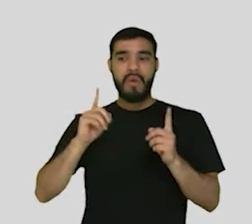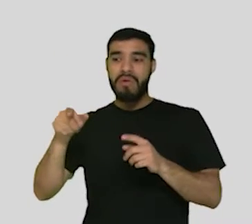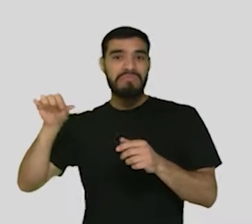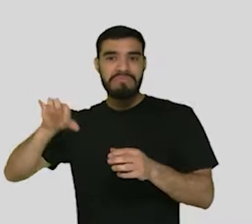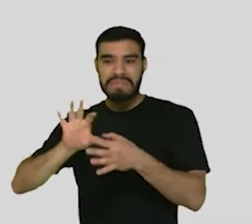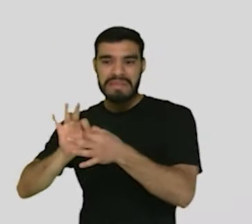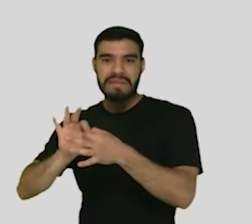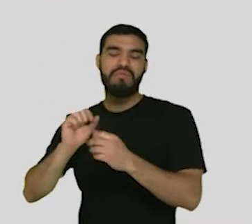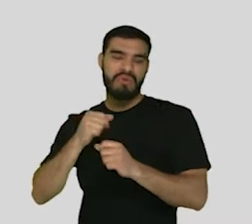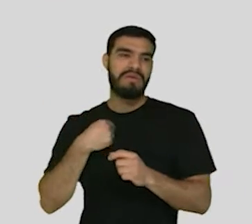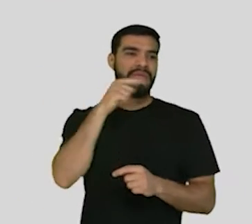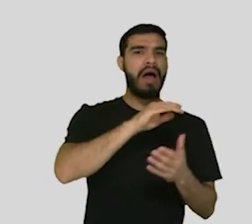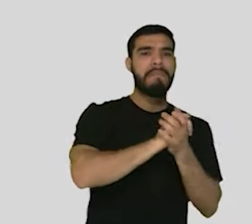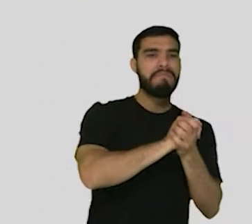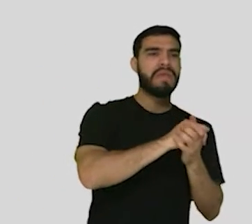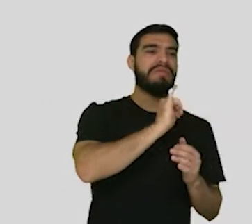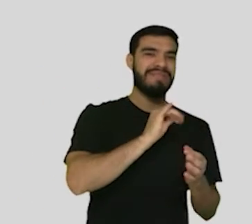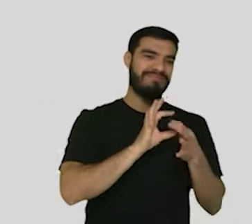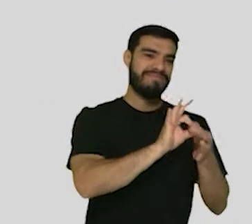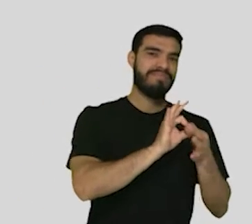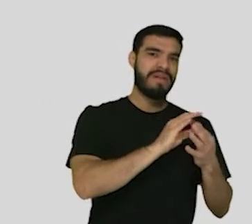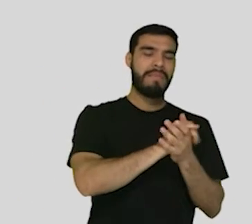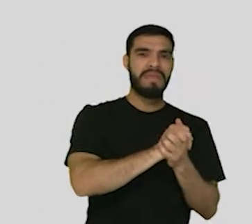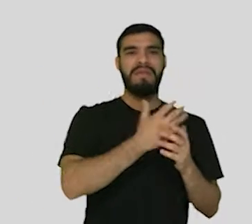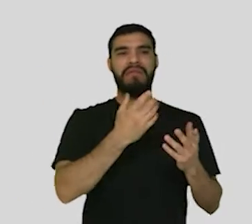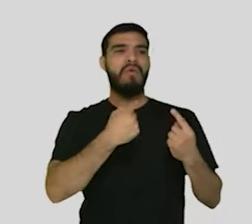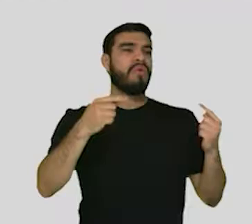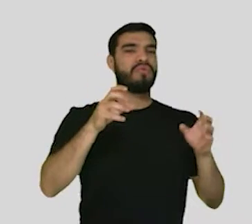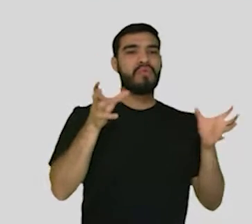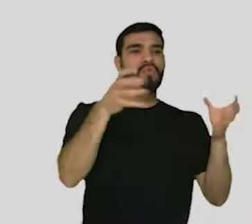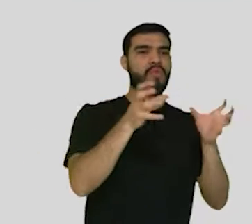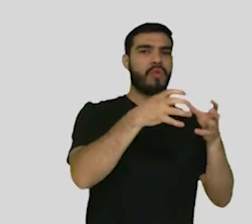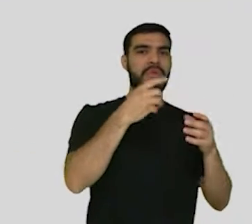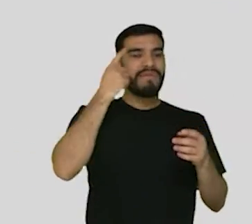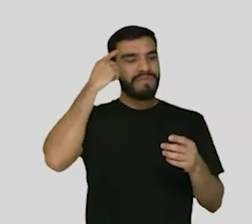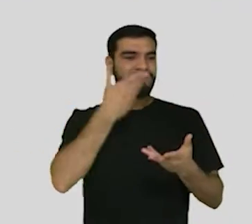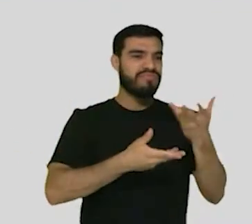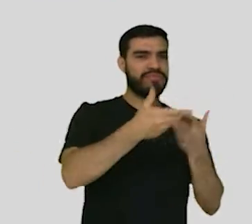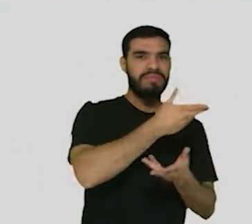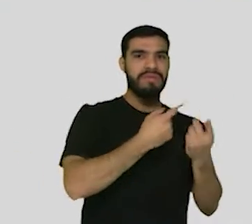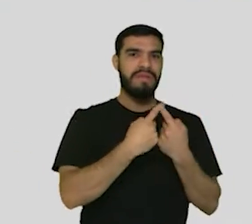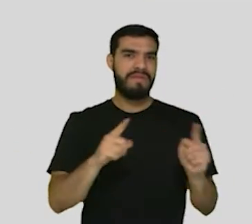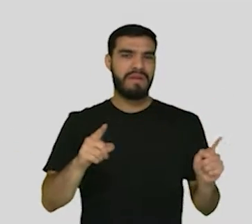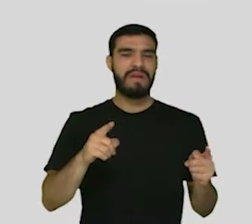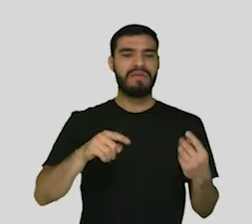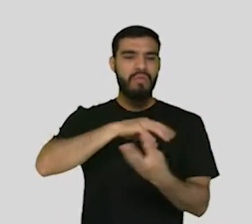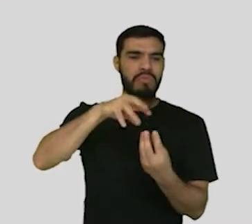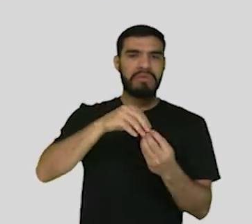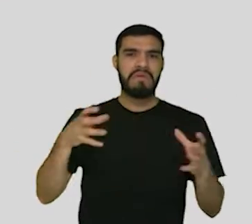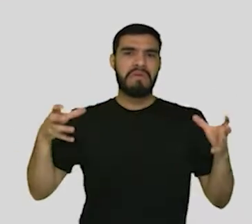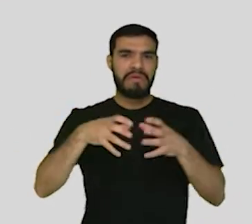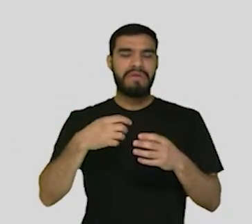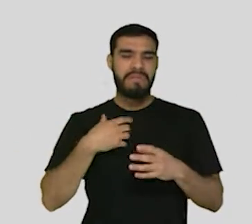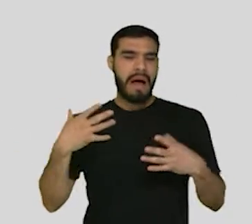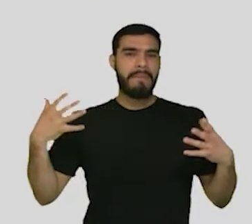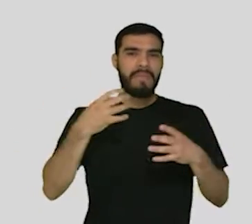te kupea omoñando ponabe tapisa kuerape tapisa mombe u ko anga se ay me ponama